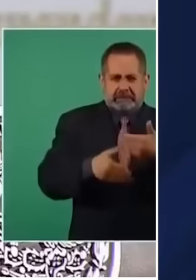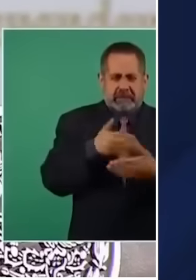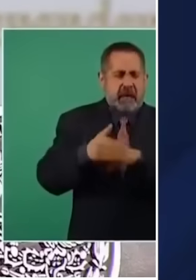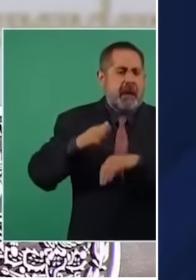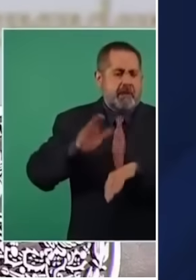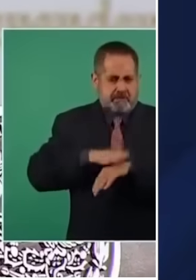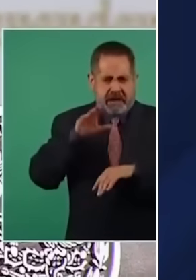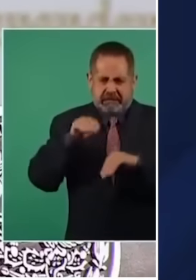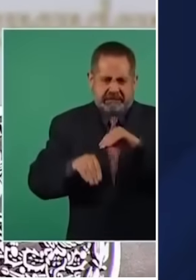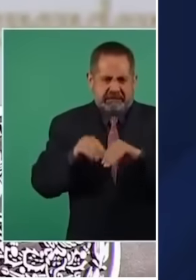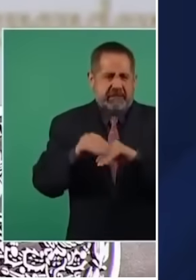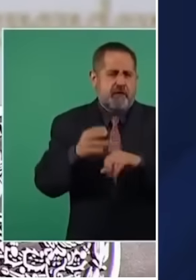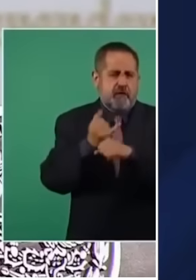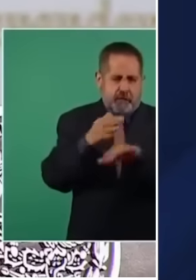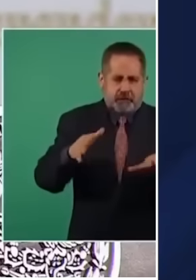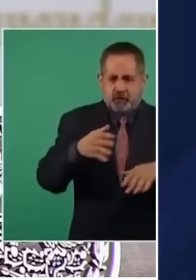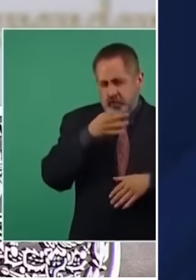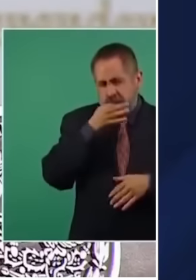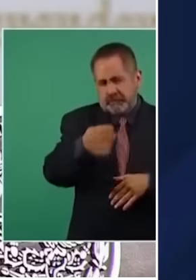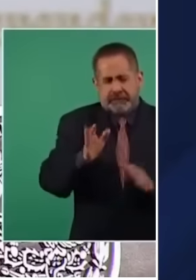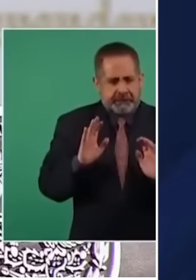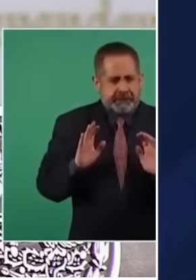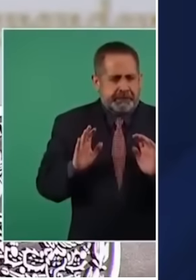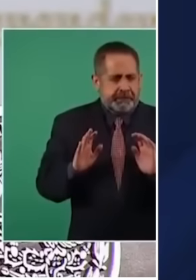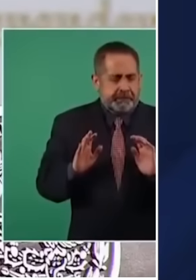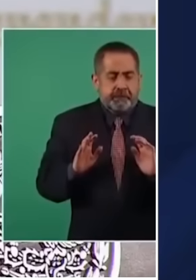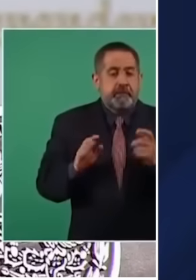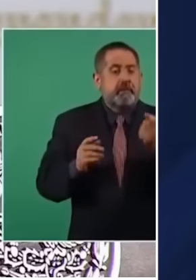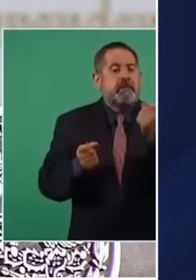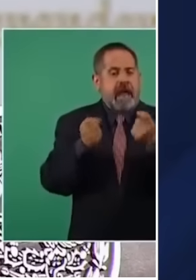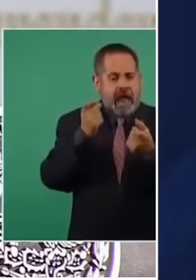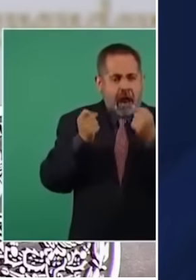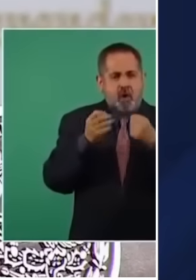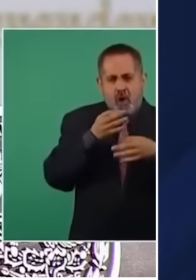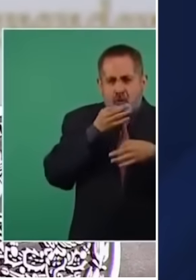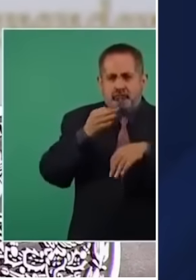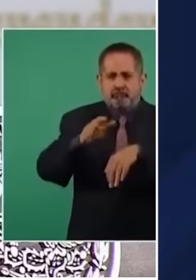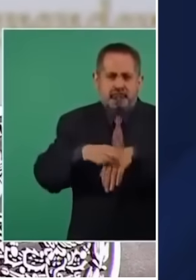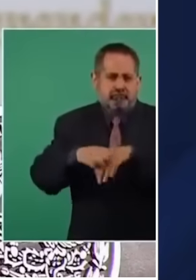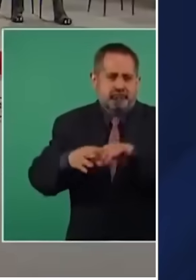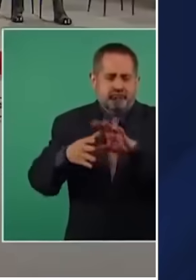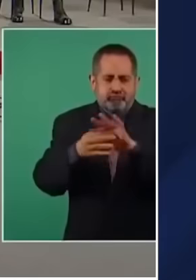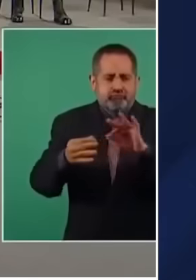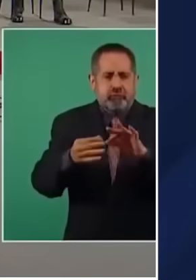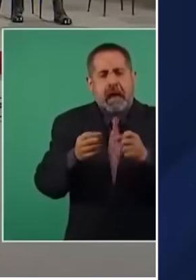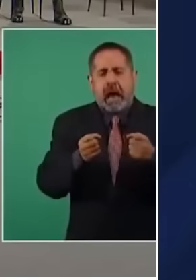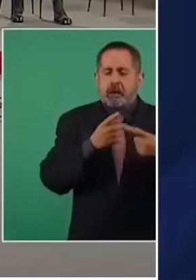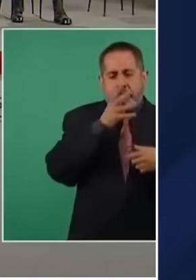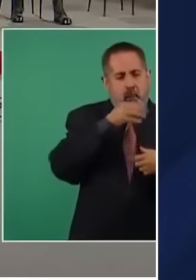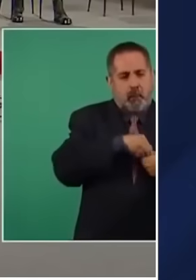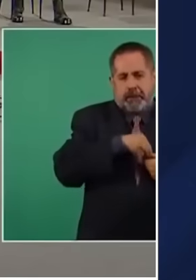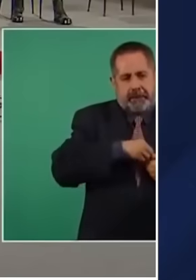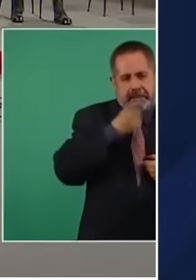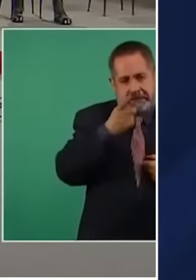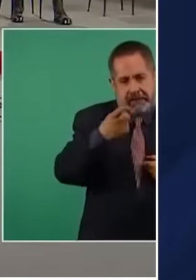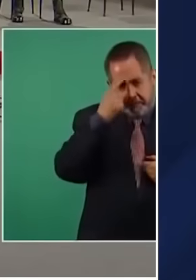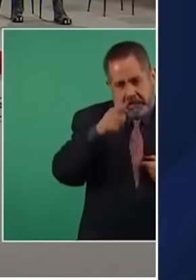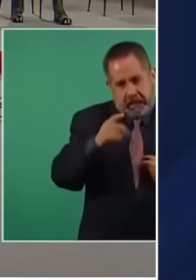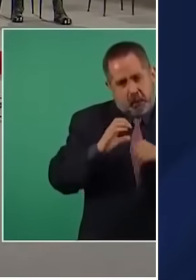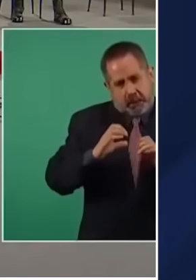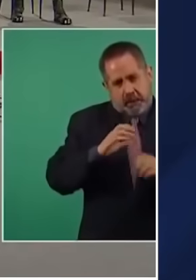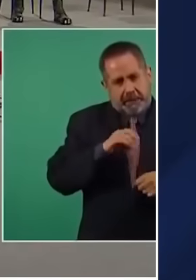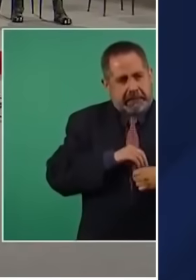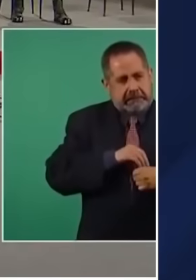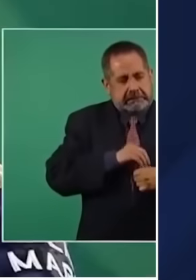mayor este información que algunas se les podría comunicar alguna otra no por cuestiones de seguimiento